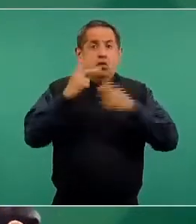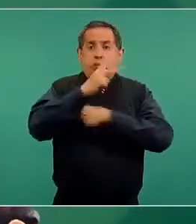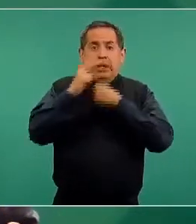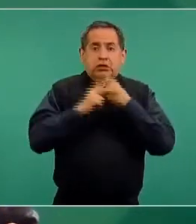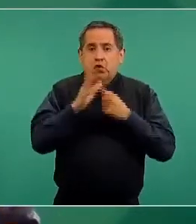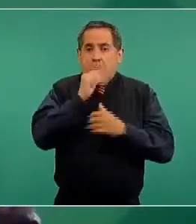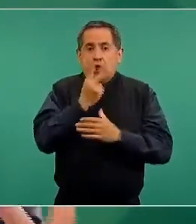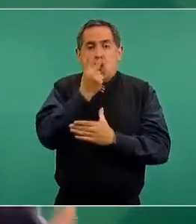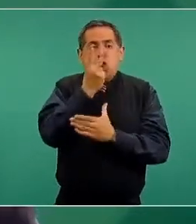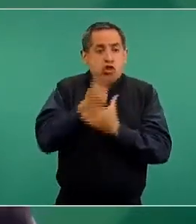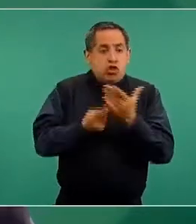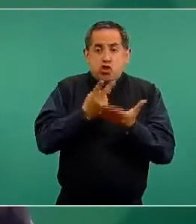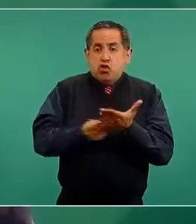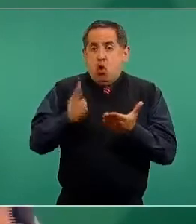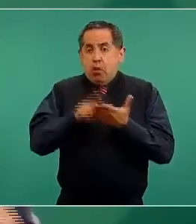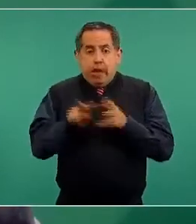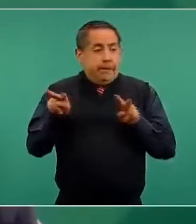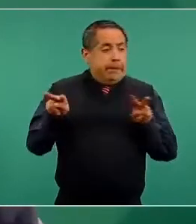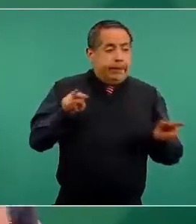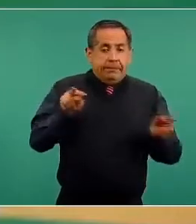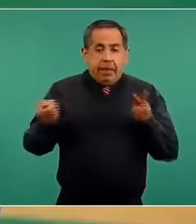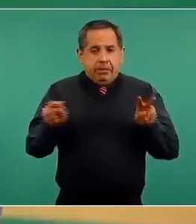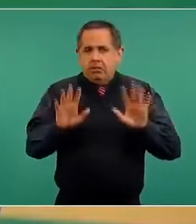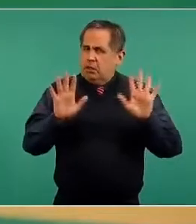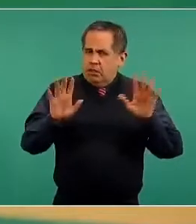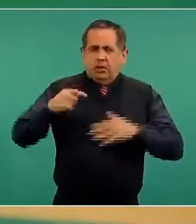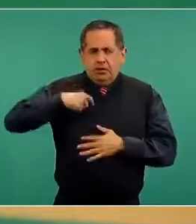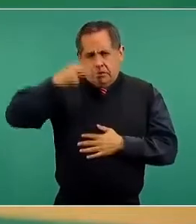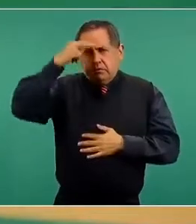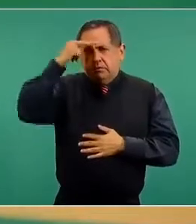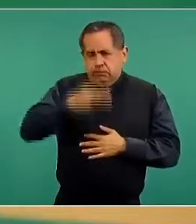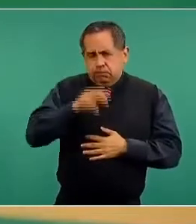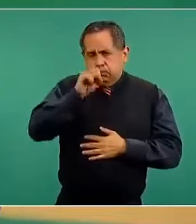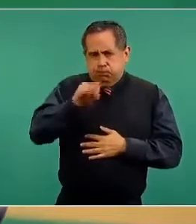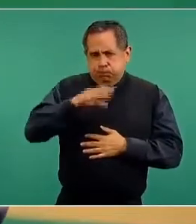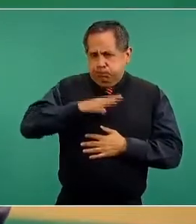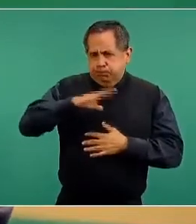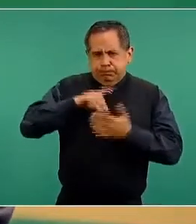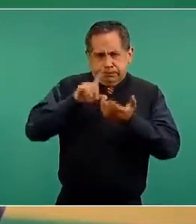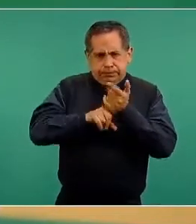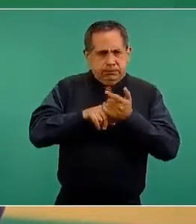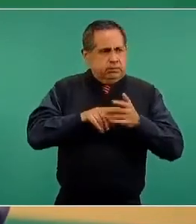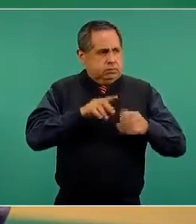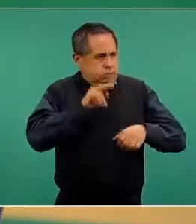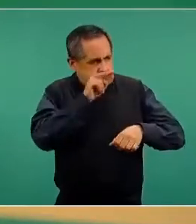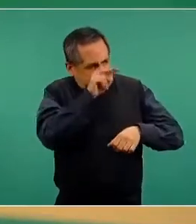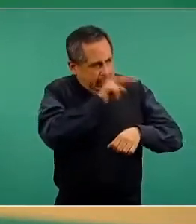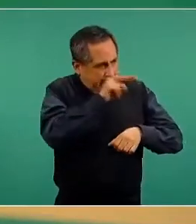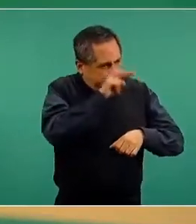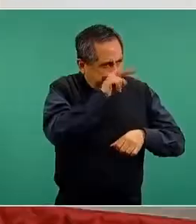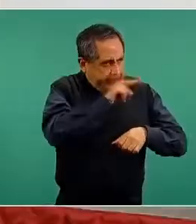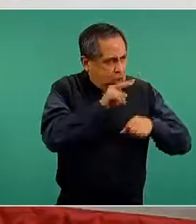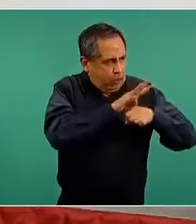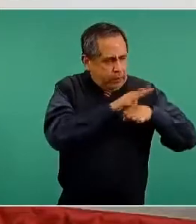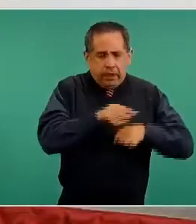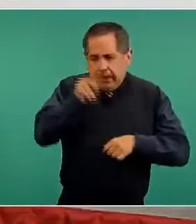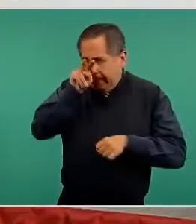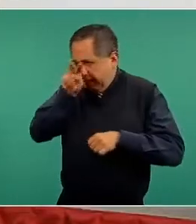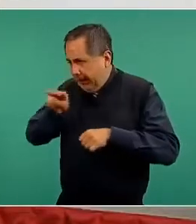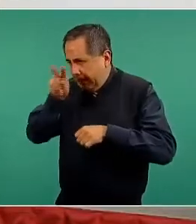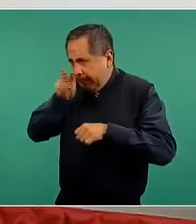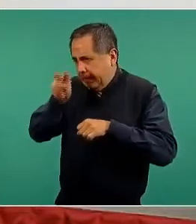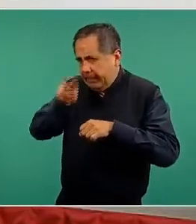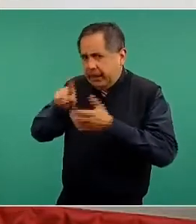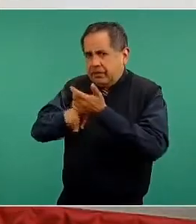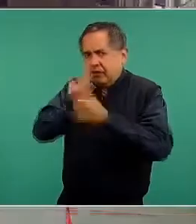de la vigilancia, nosotros sí. Nosotros a propósito cuidamos mucho que no se perdiera ese balance. Entonces, tener